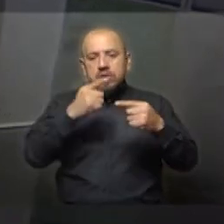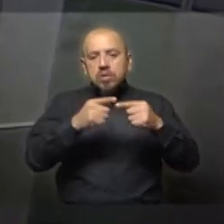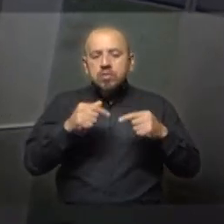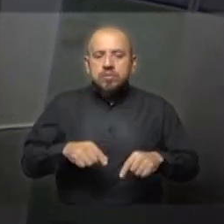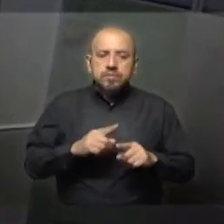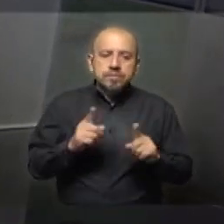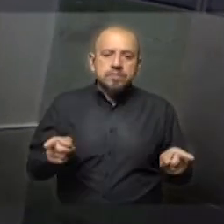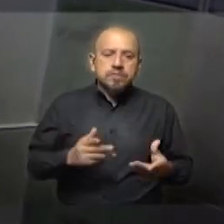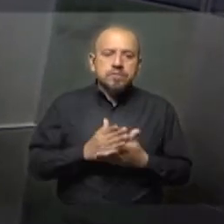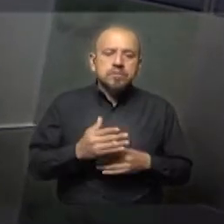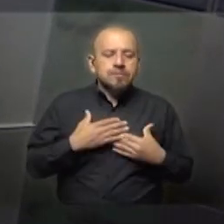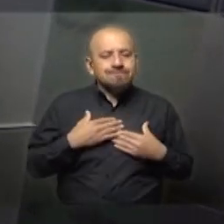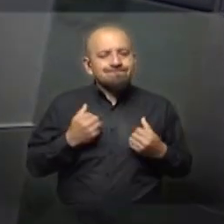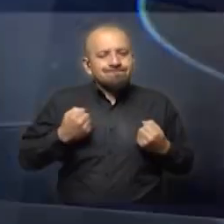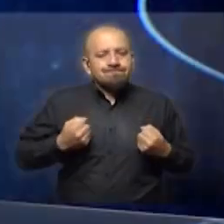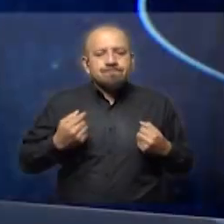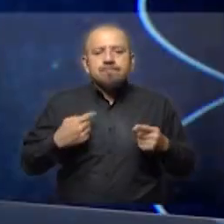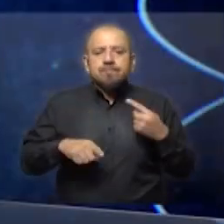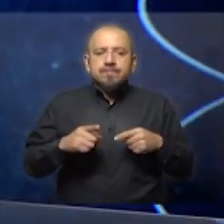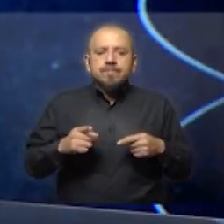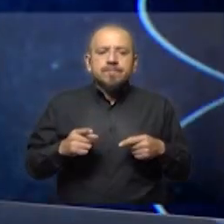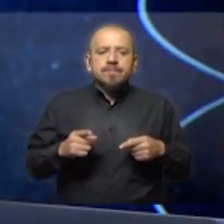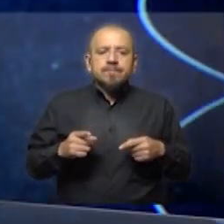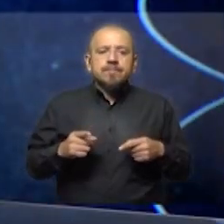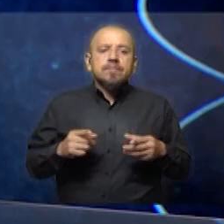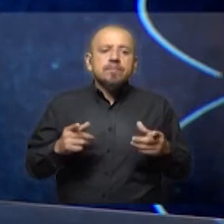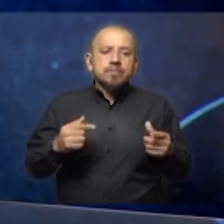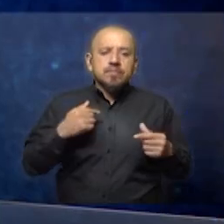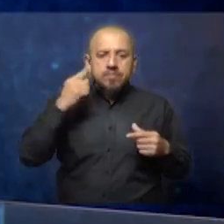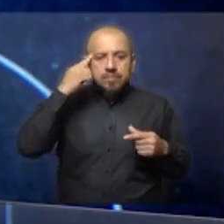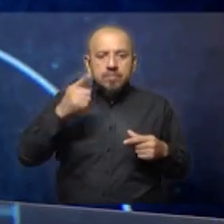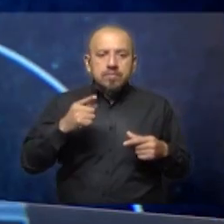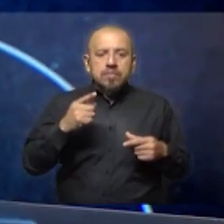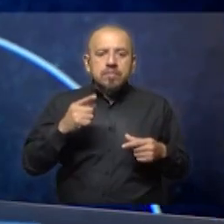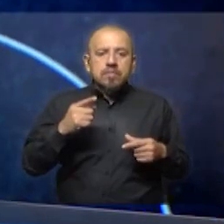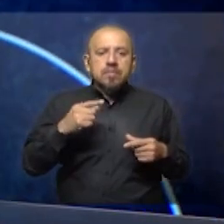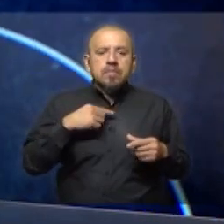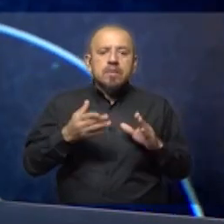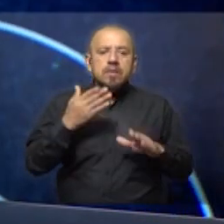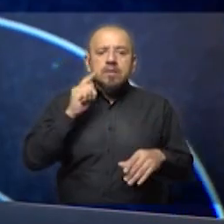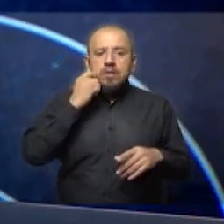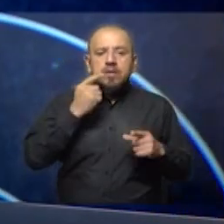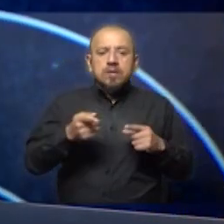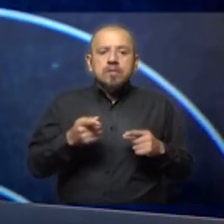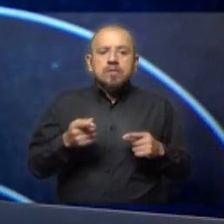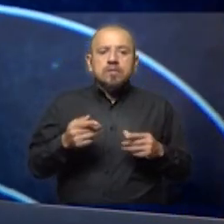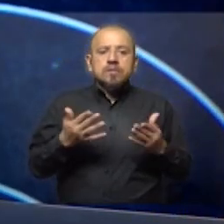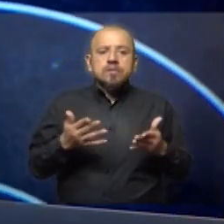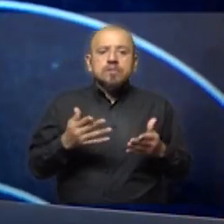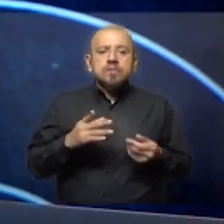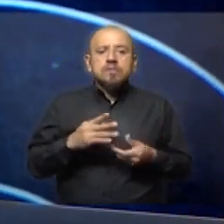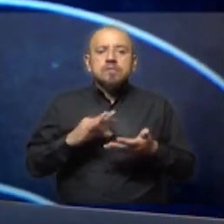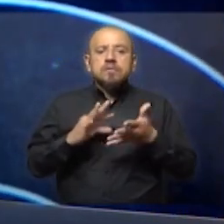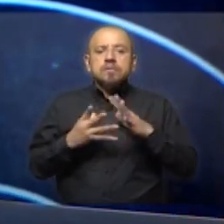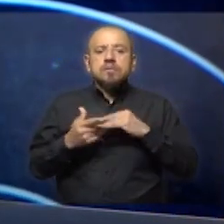no siempre son fines nobles Así que a mí me parece una cuestión impresionante y lo que más me gusta de esto es la manera